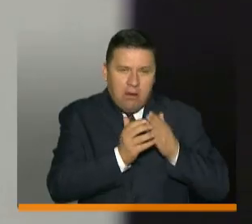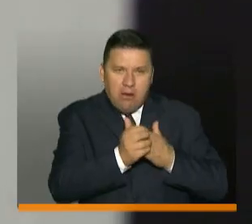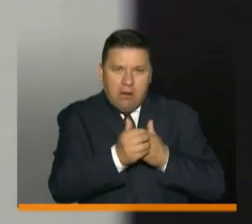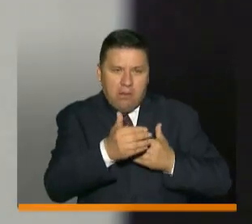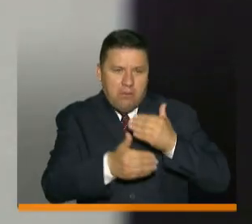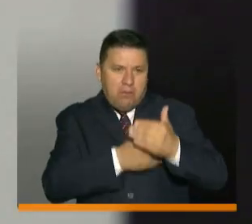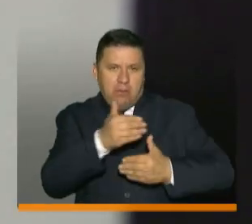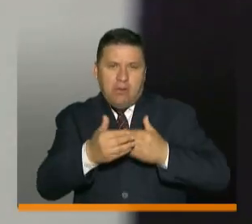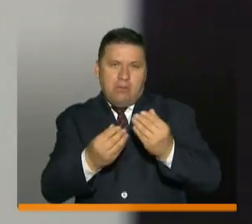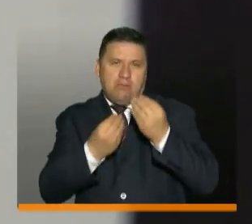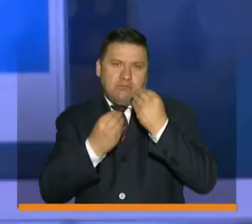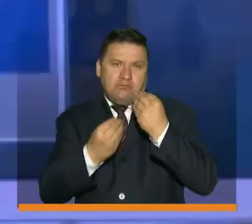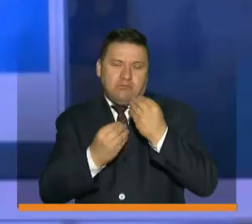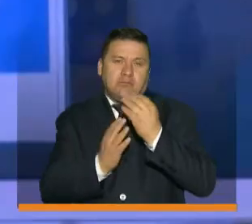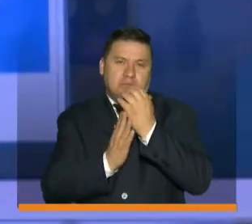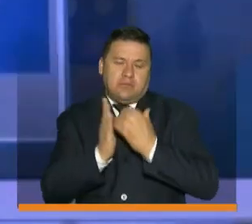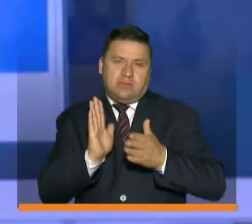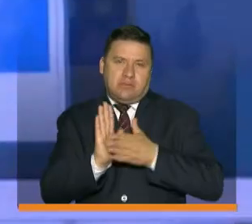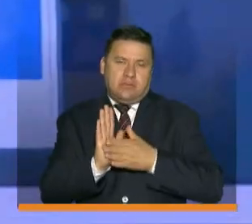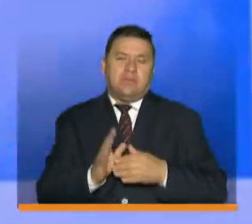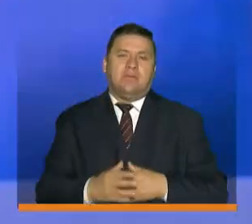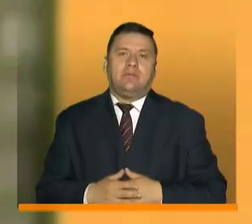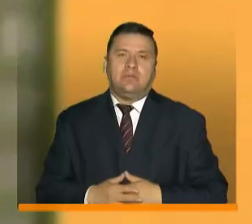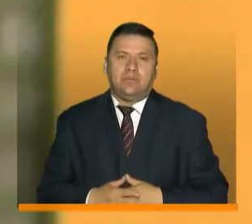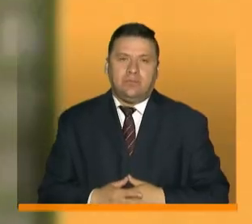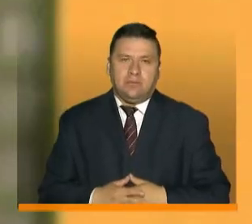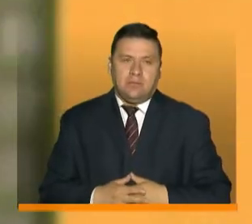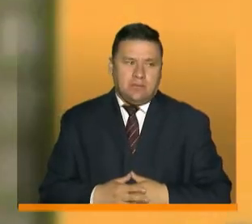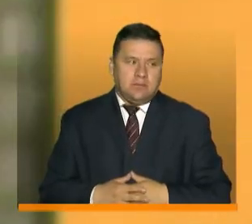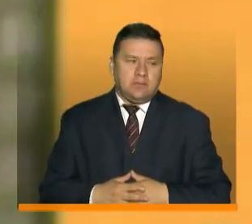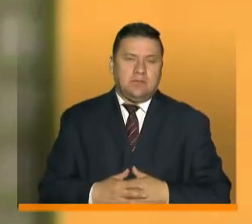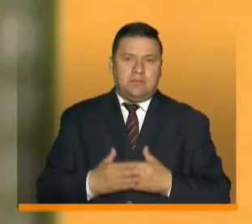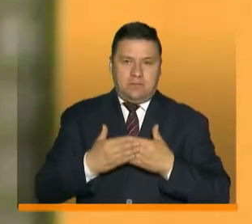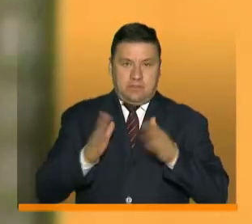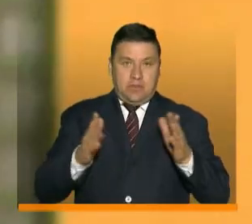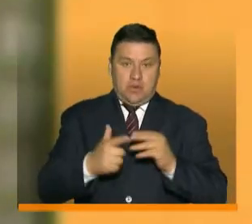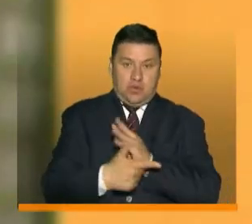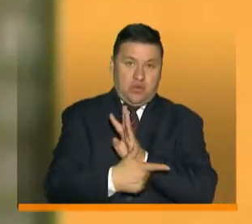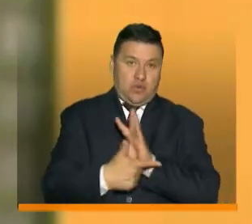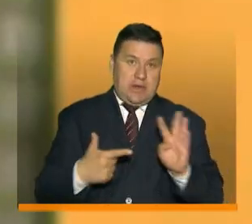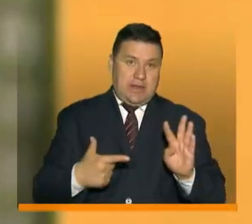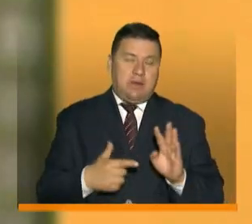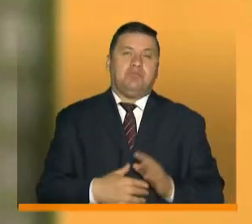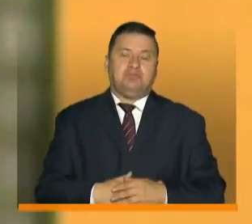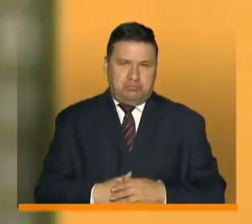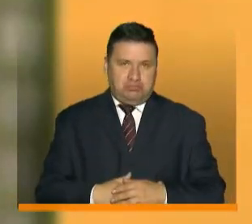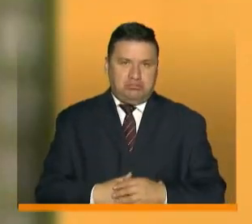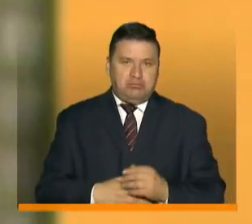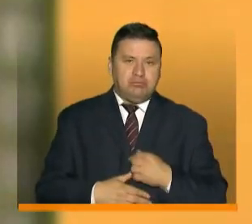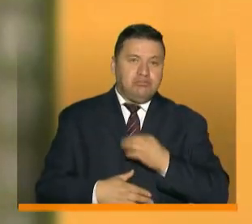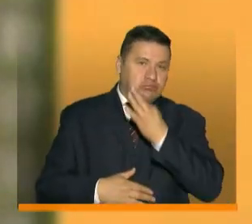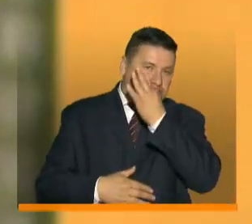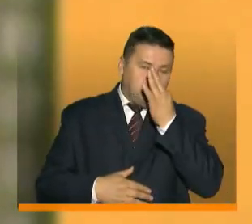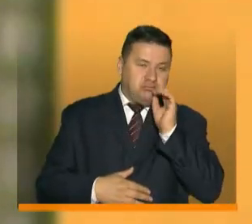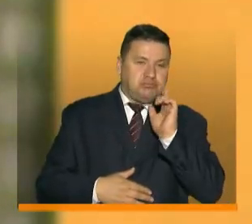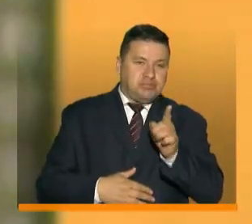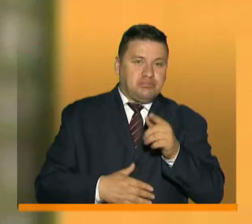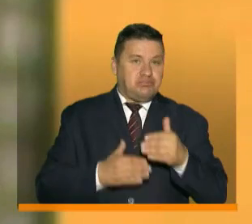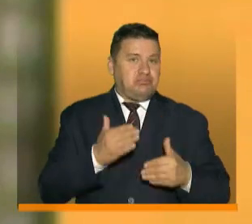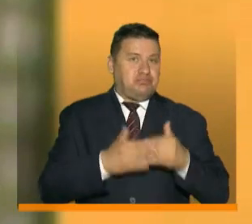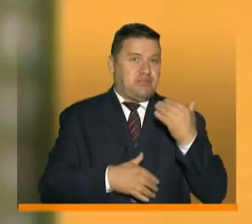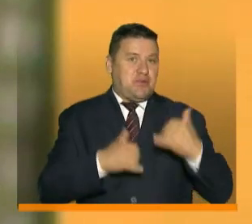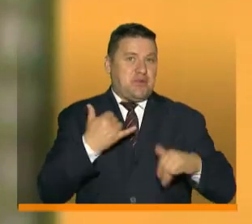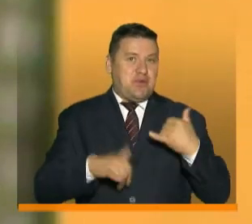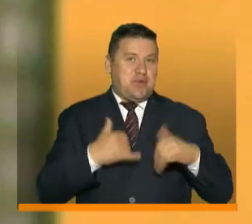a los procesos de formación certificada de los docentes. Abrir la página, poner una contraseña y empezamos